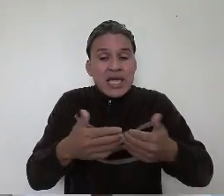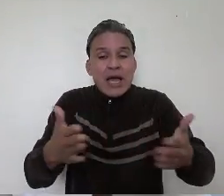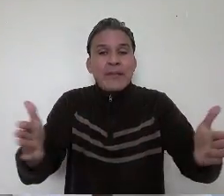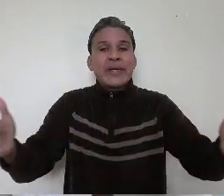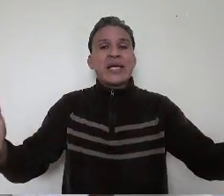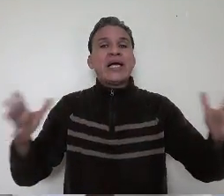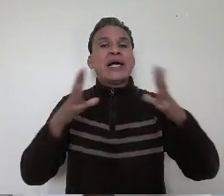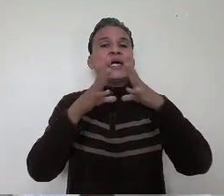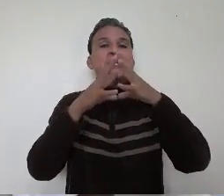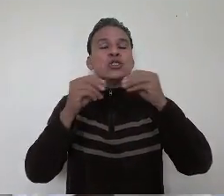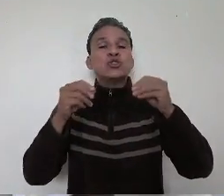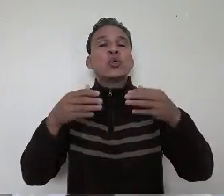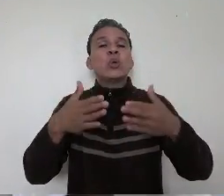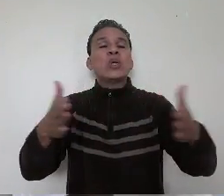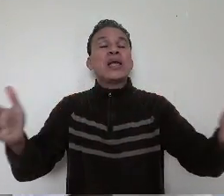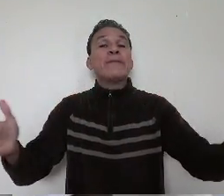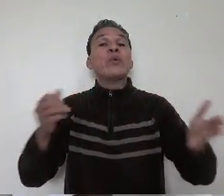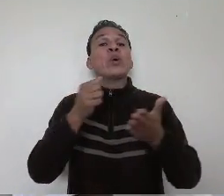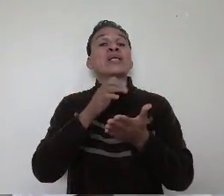forma se convierte